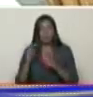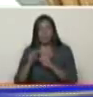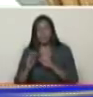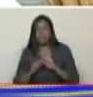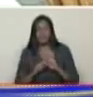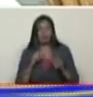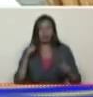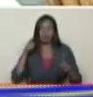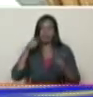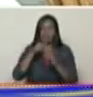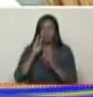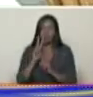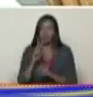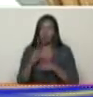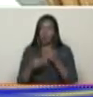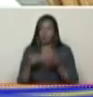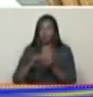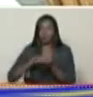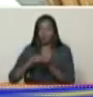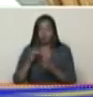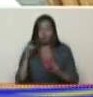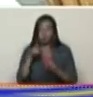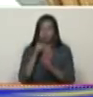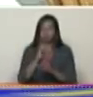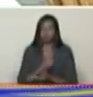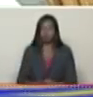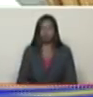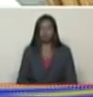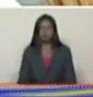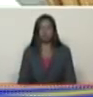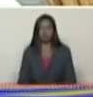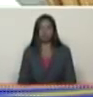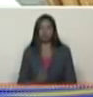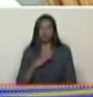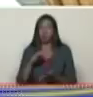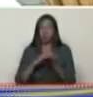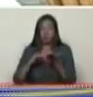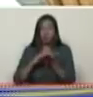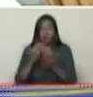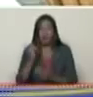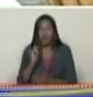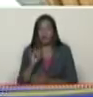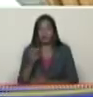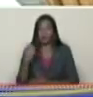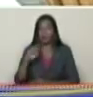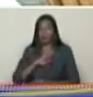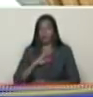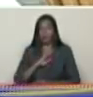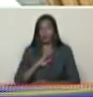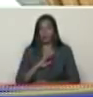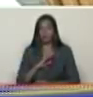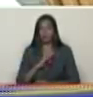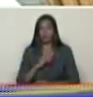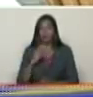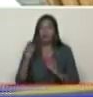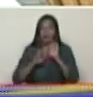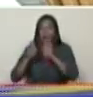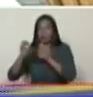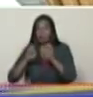y directo con la solución. Las soluciones las tenemos, compañeros. Ya basta de